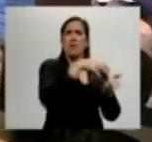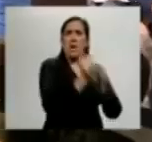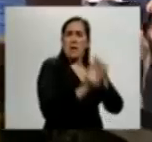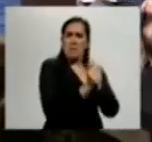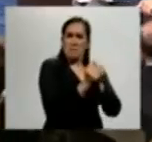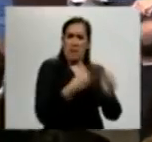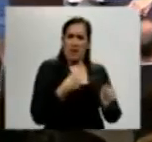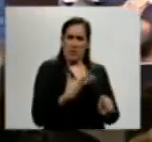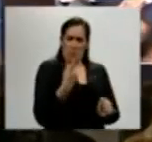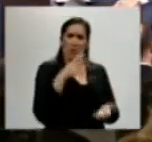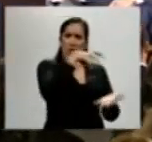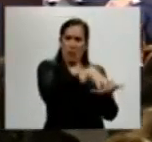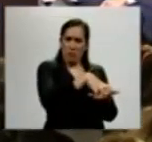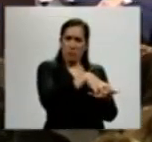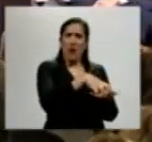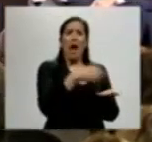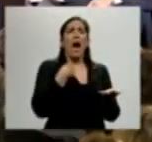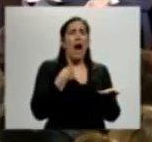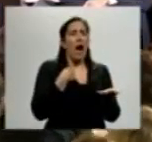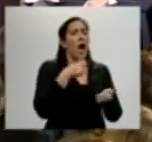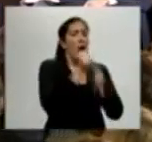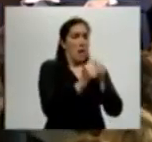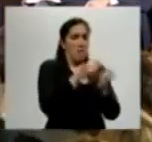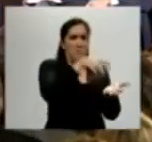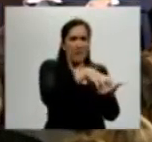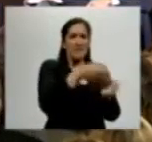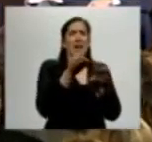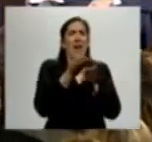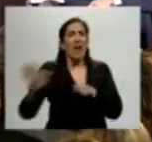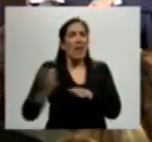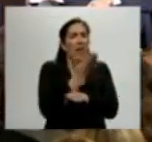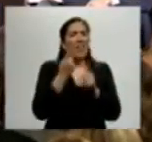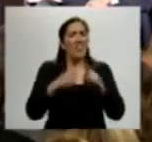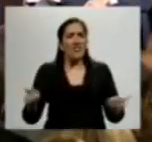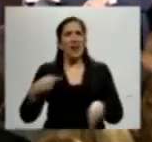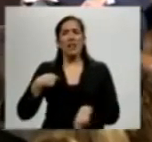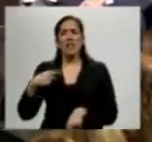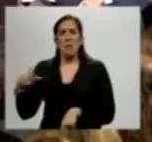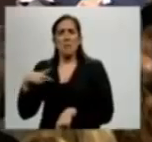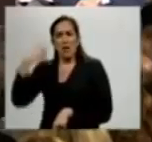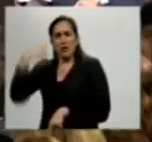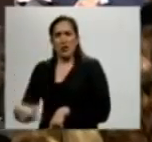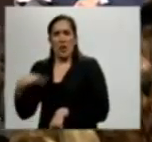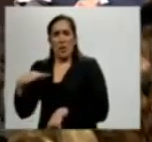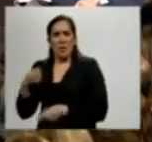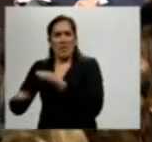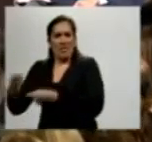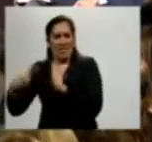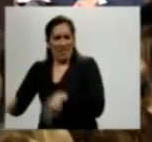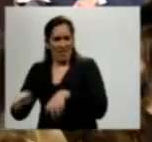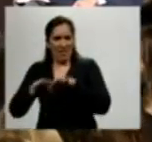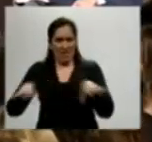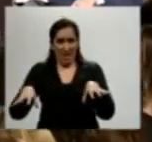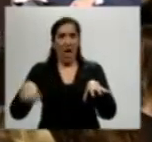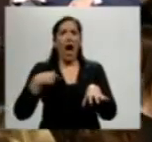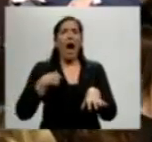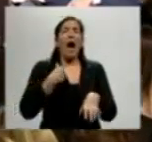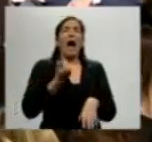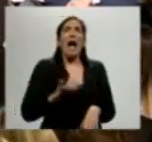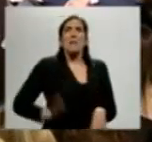empresa, separándola de su patrimonio personal. Esto genera que haya mayor decisión de emprender,